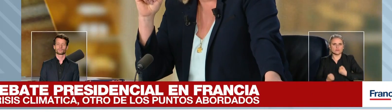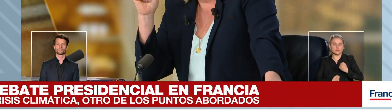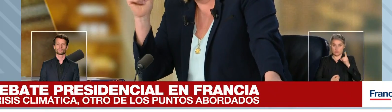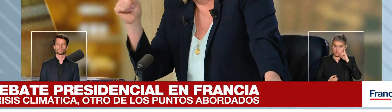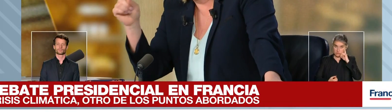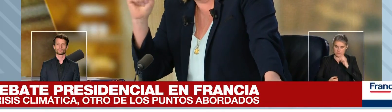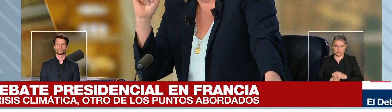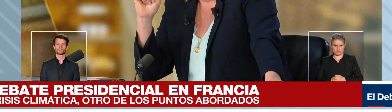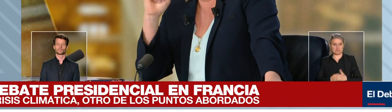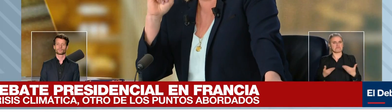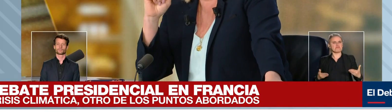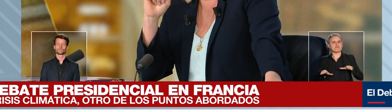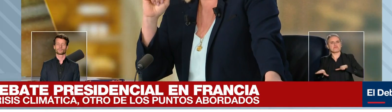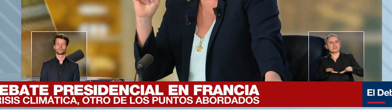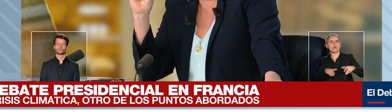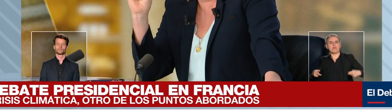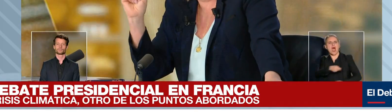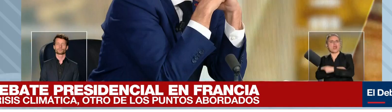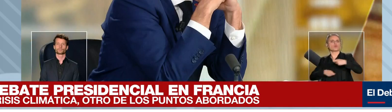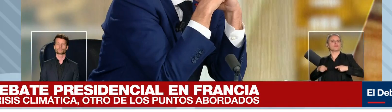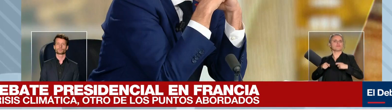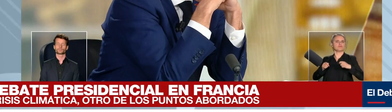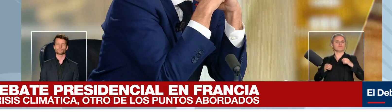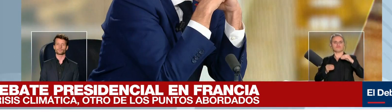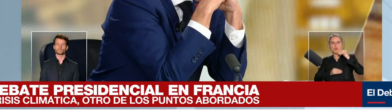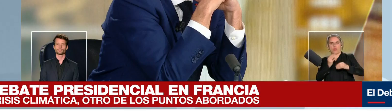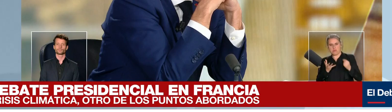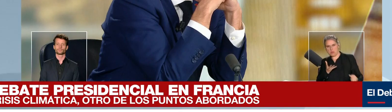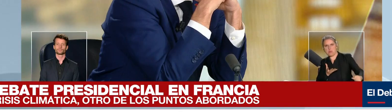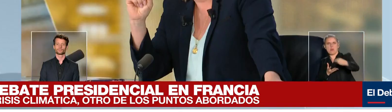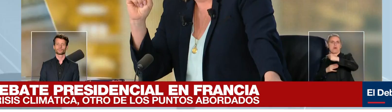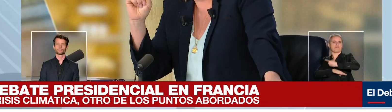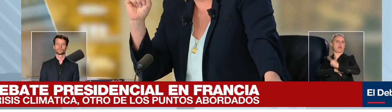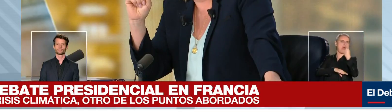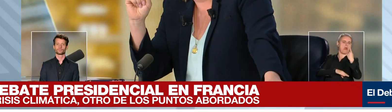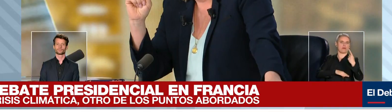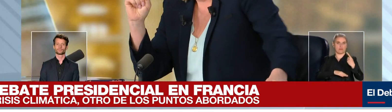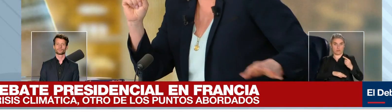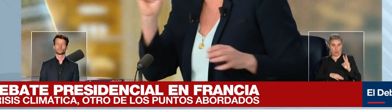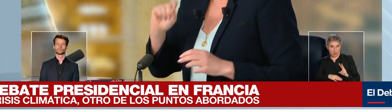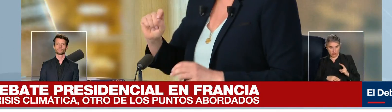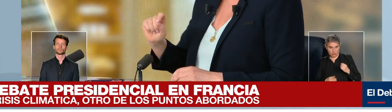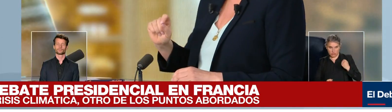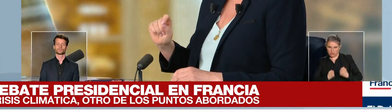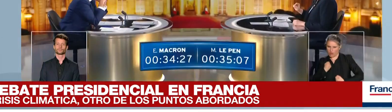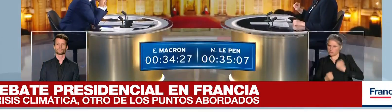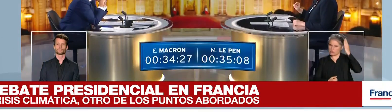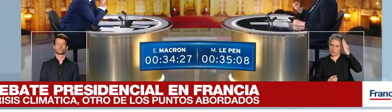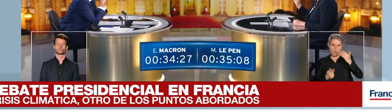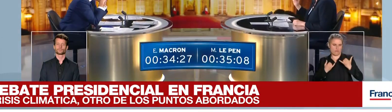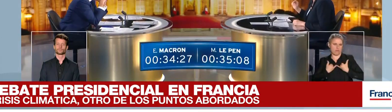hablo de esto? Porque el libre cambio y el modelo de libre cambio es un modelo que también causa mucho mal a los